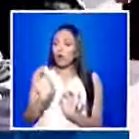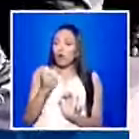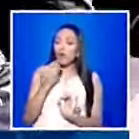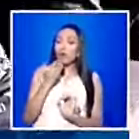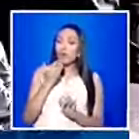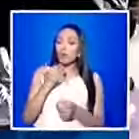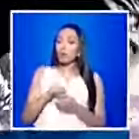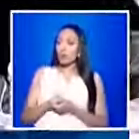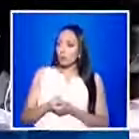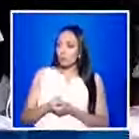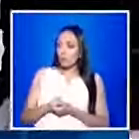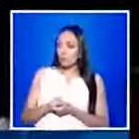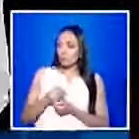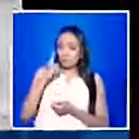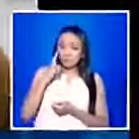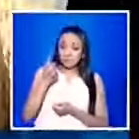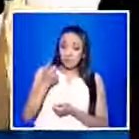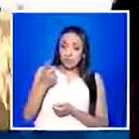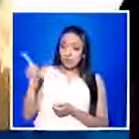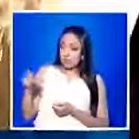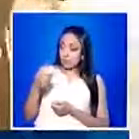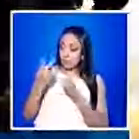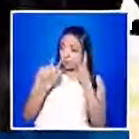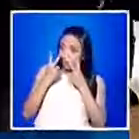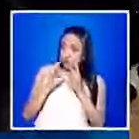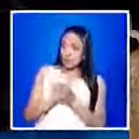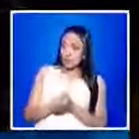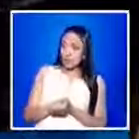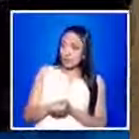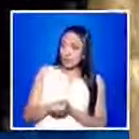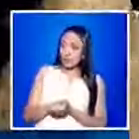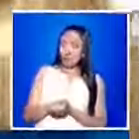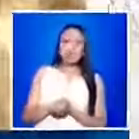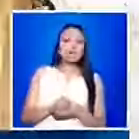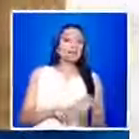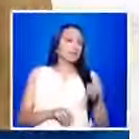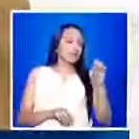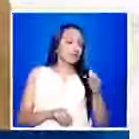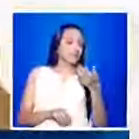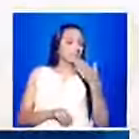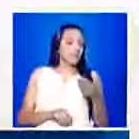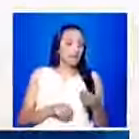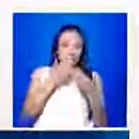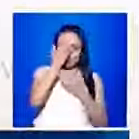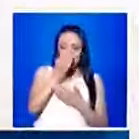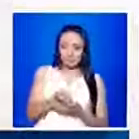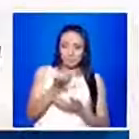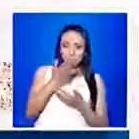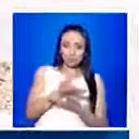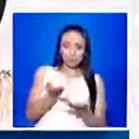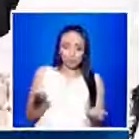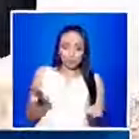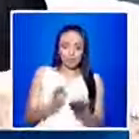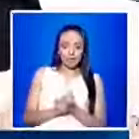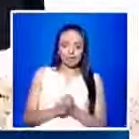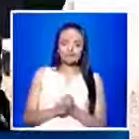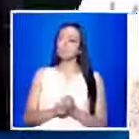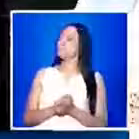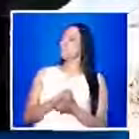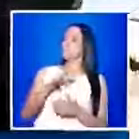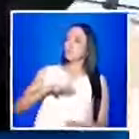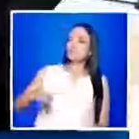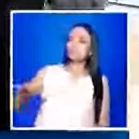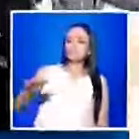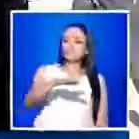ciudadanos de visitar esta joya arquitectónica que es el centro histórico. Buenos días, reciba un saludo de mi comandante general, mi general de la zona 9 y de